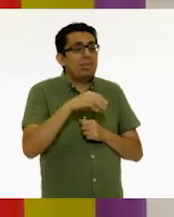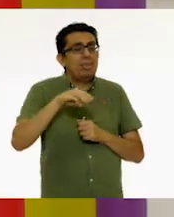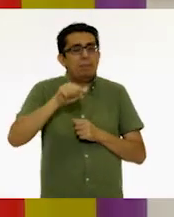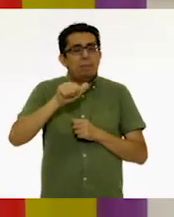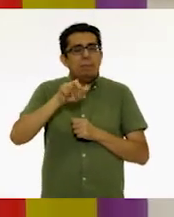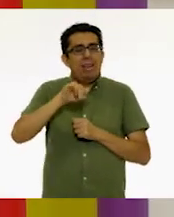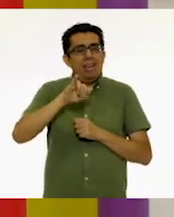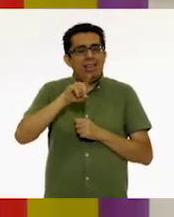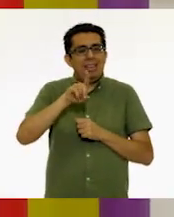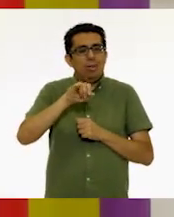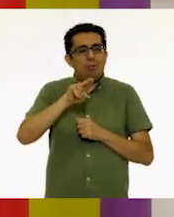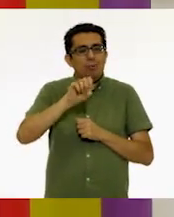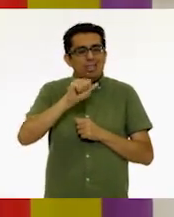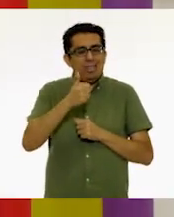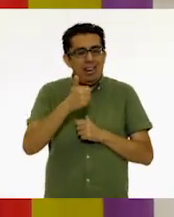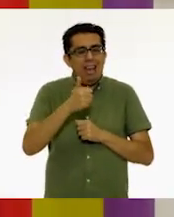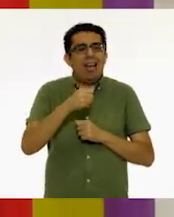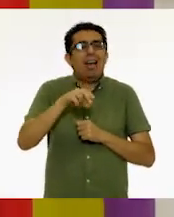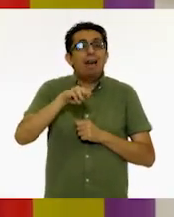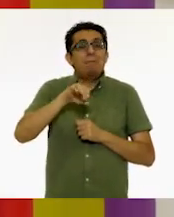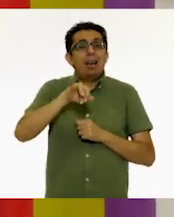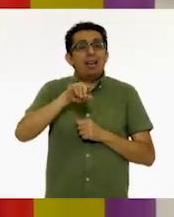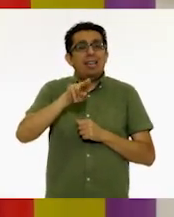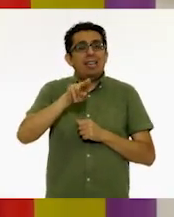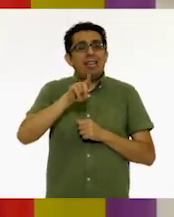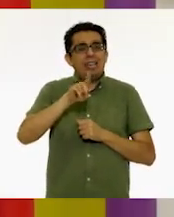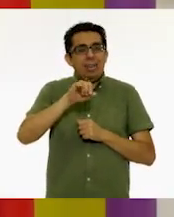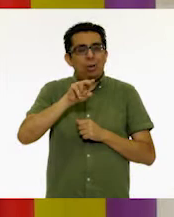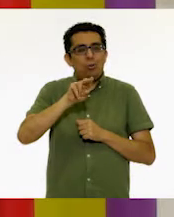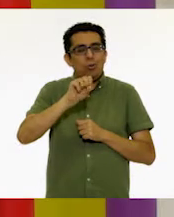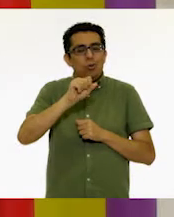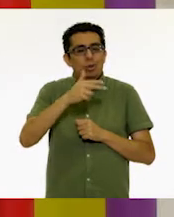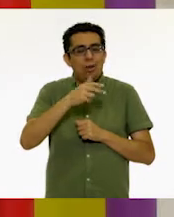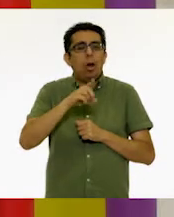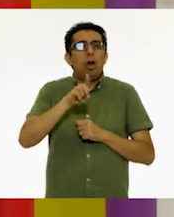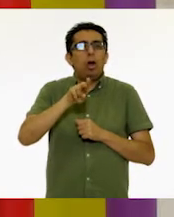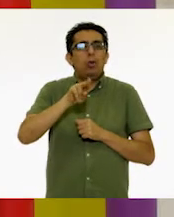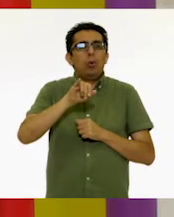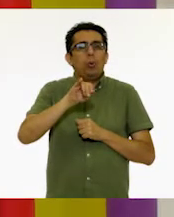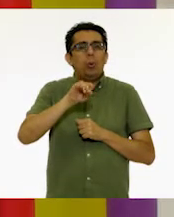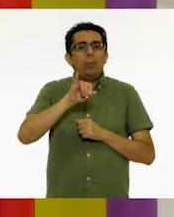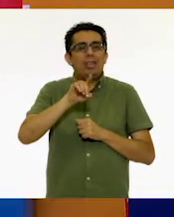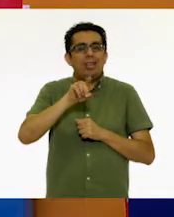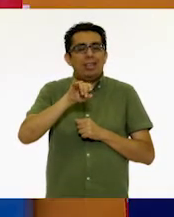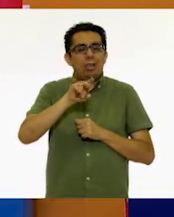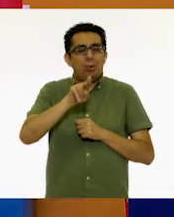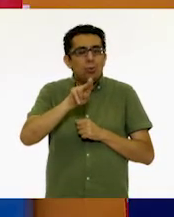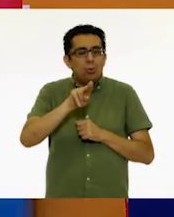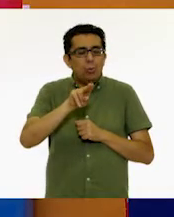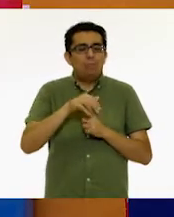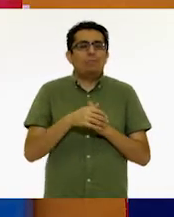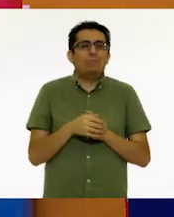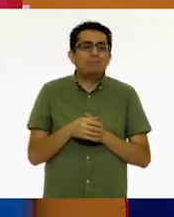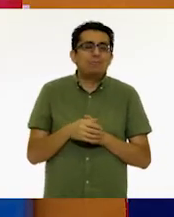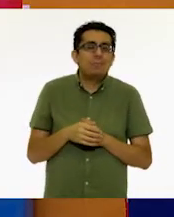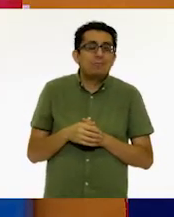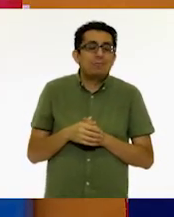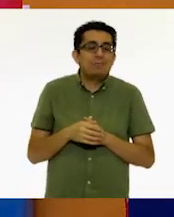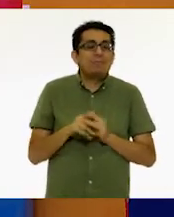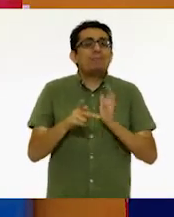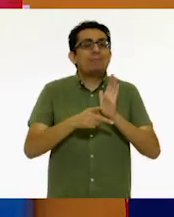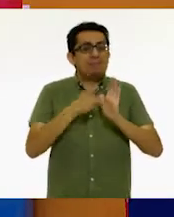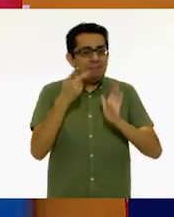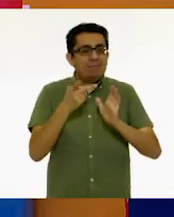Mari di Usha, Mari di Usha, dubididu. ¿Lo dije bien? Sí, sí. Dubididu. Y se